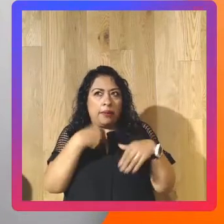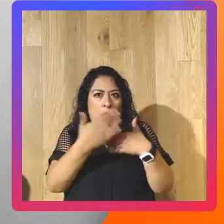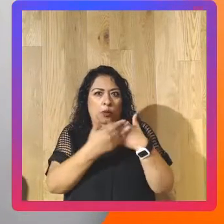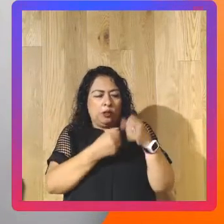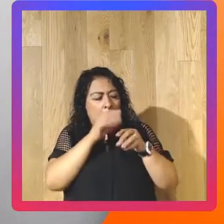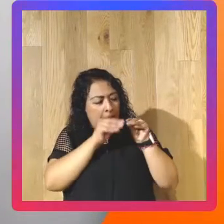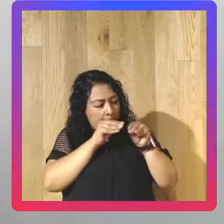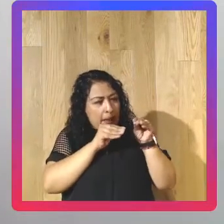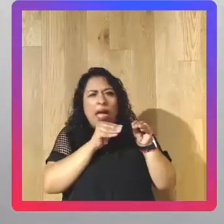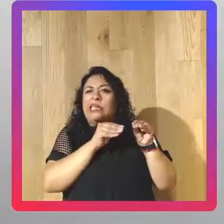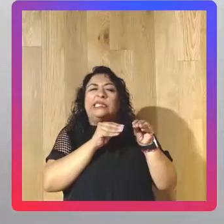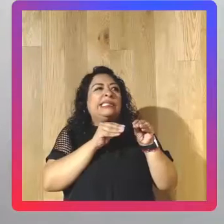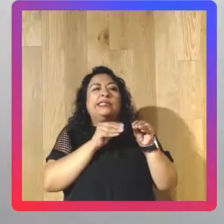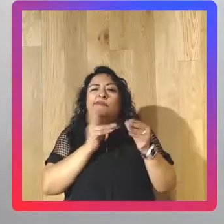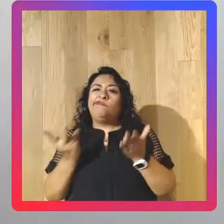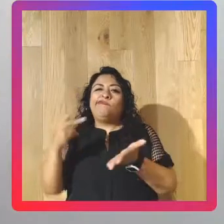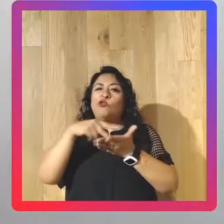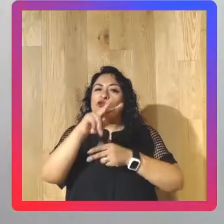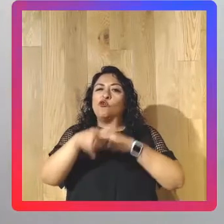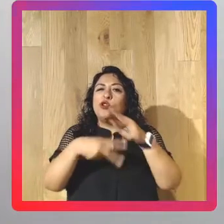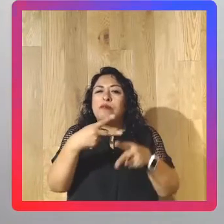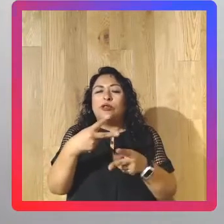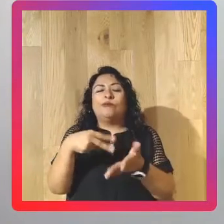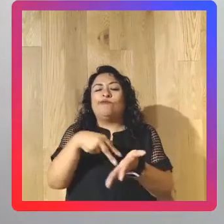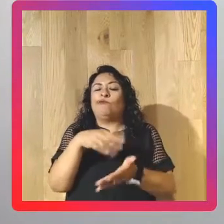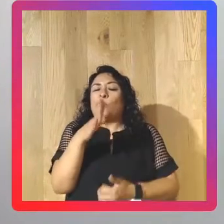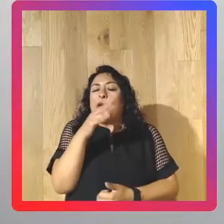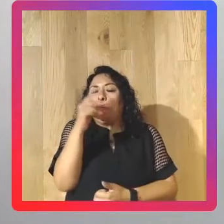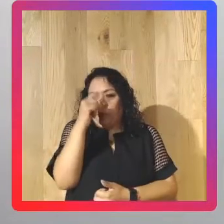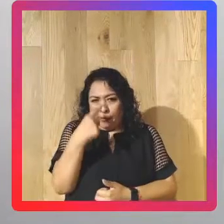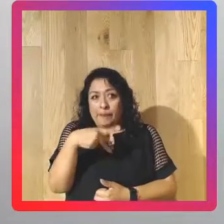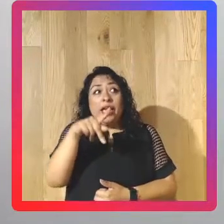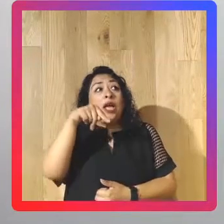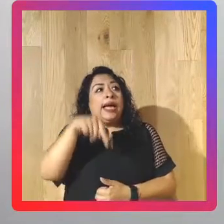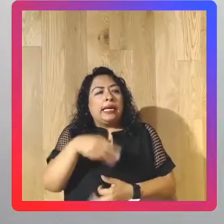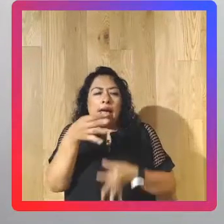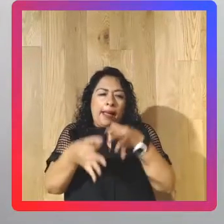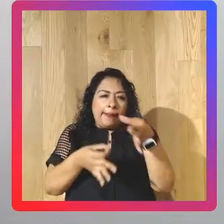año. No pudimos acompañarles en persona, pero les mandamos nuestro